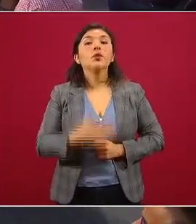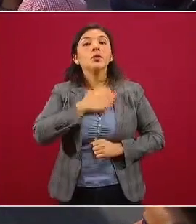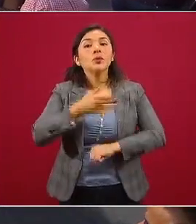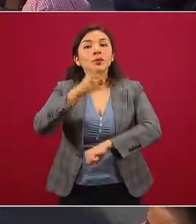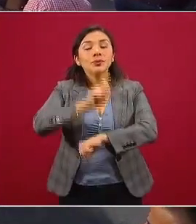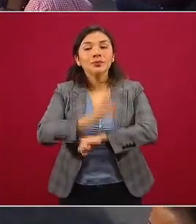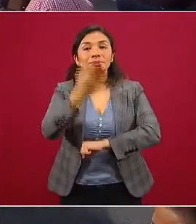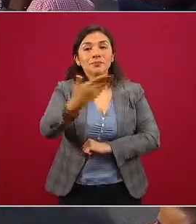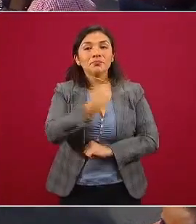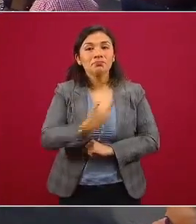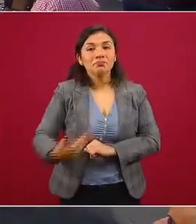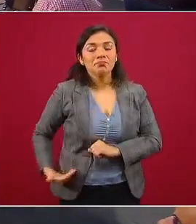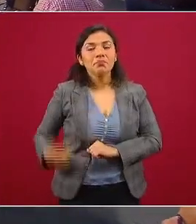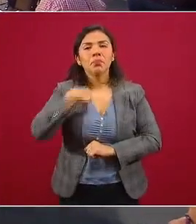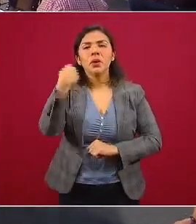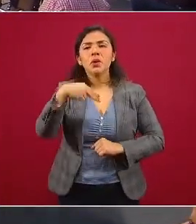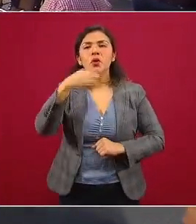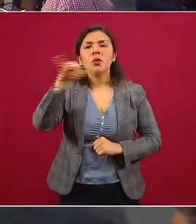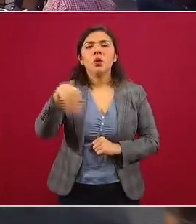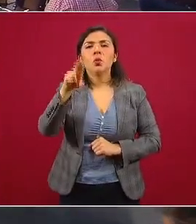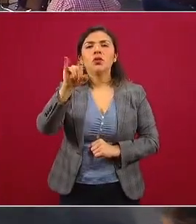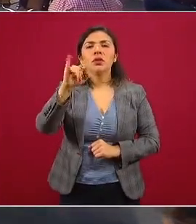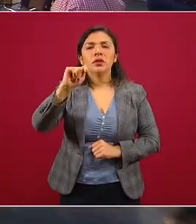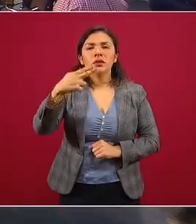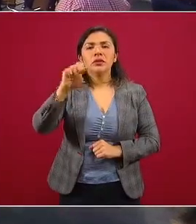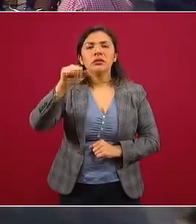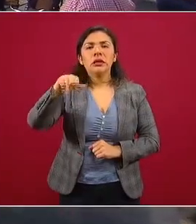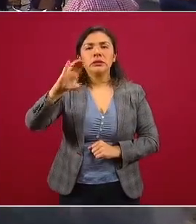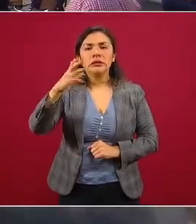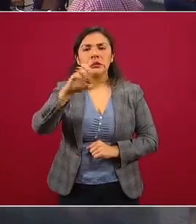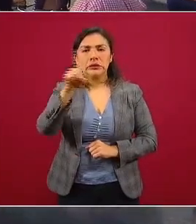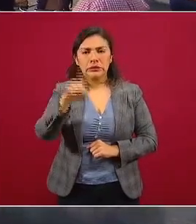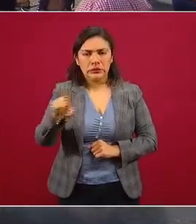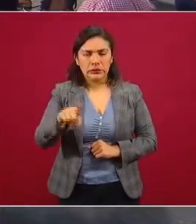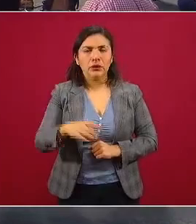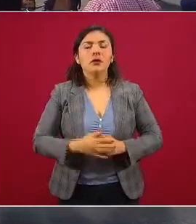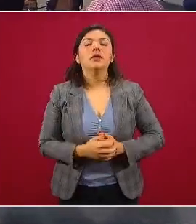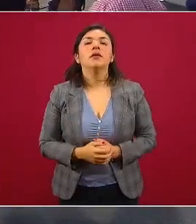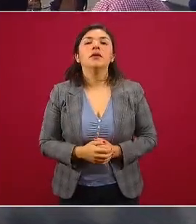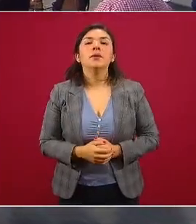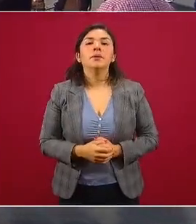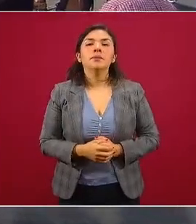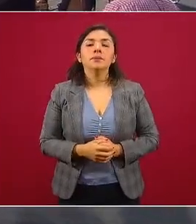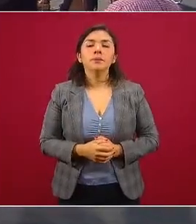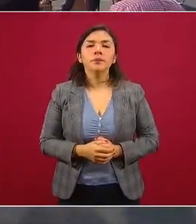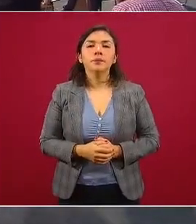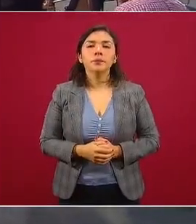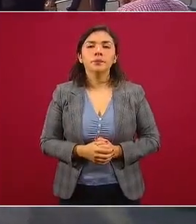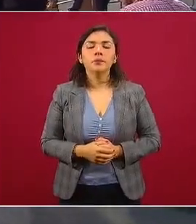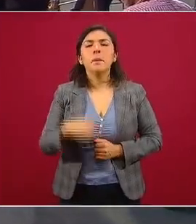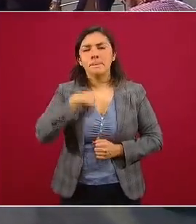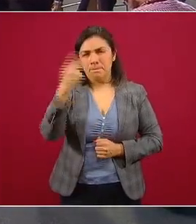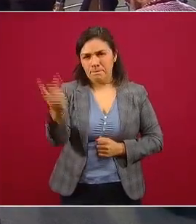Buenos días, presidente. Judith Sánchez Reyes, corresponsal de Imagen del Golfo de Veracruz. La primera pregunta